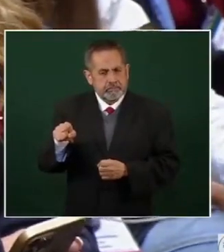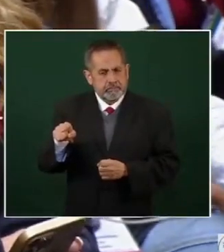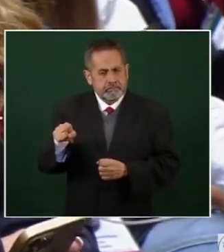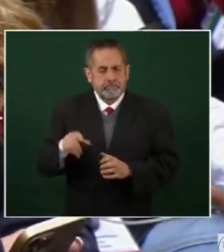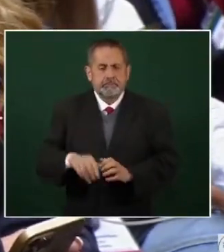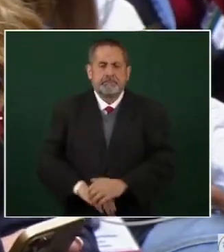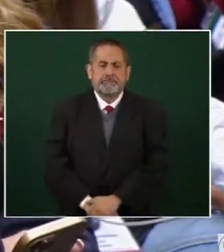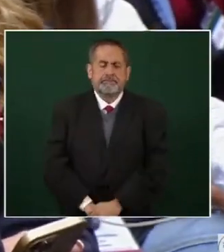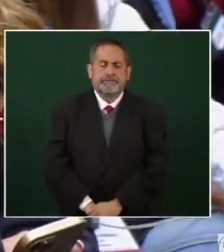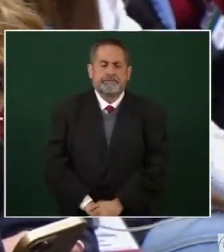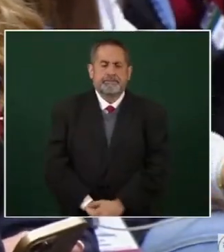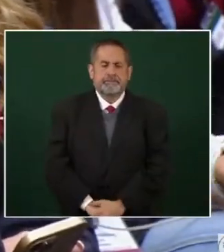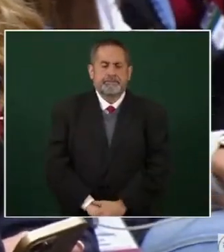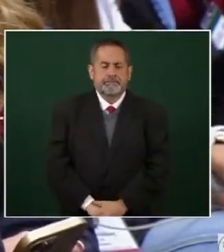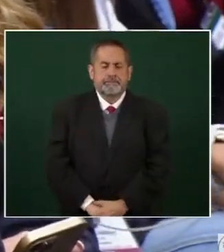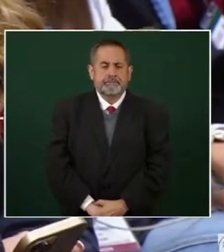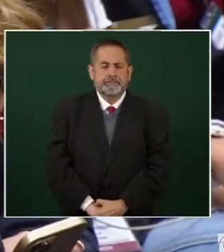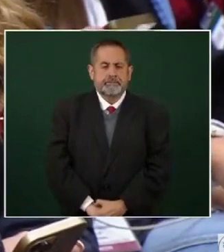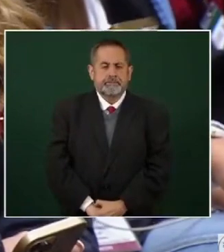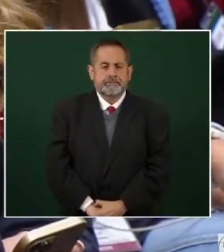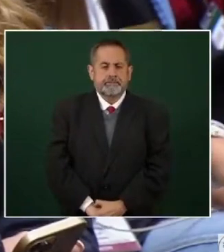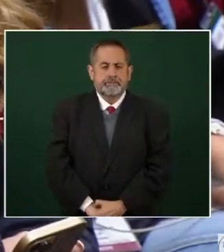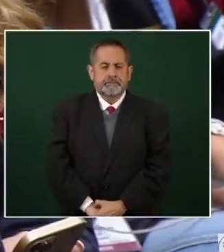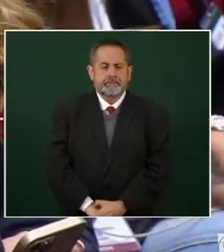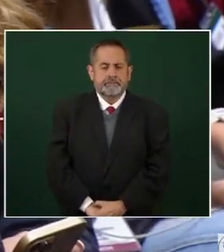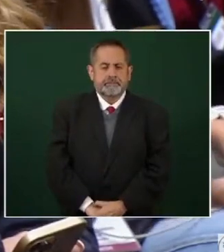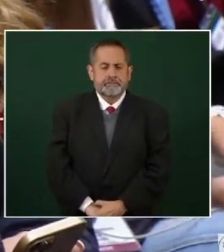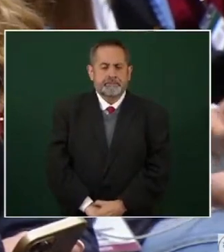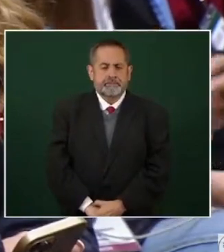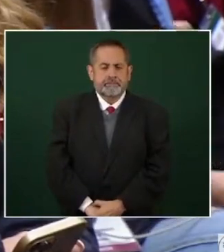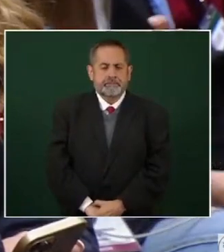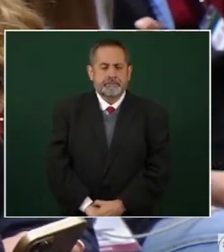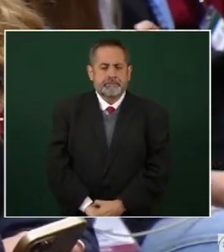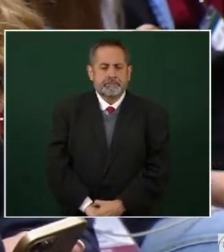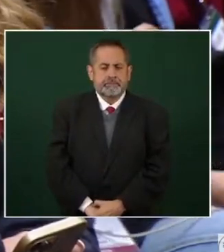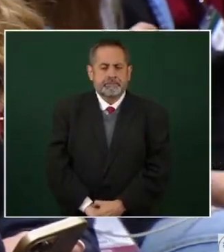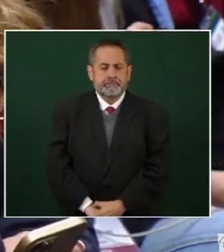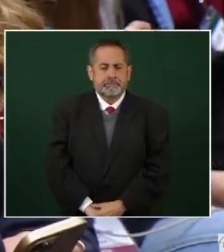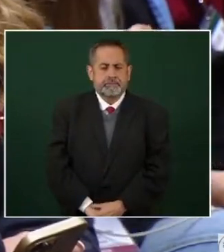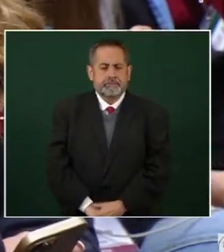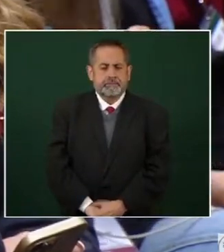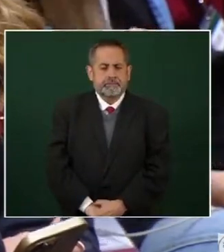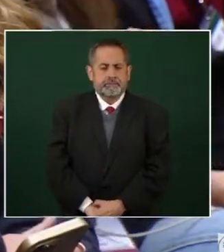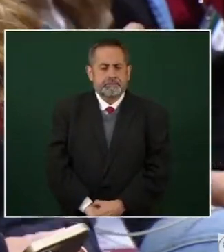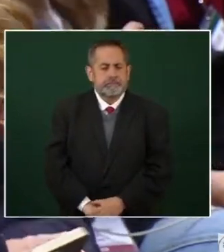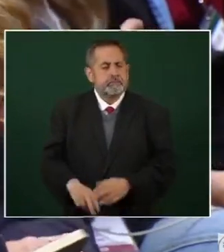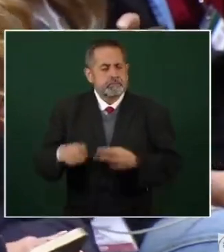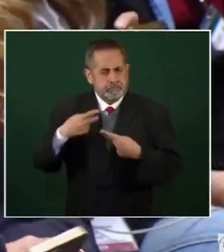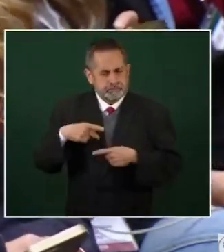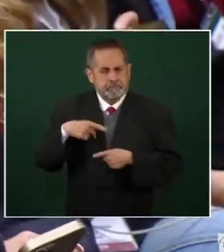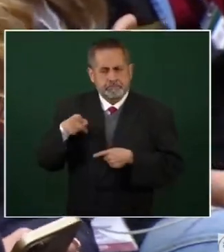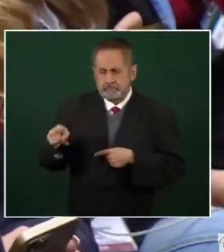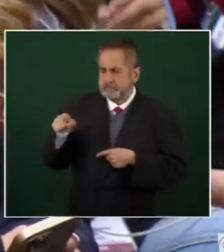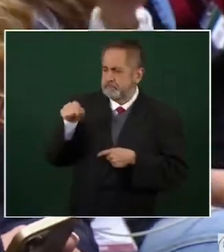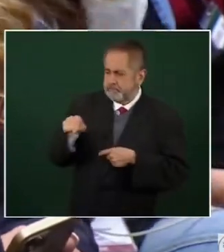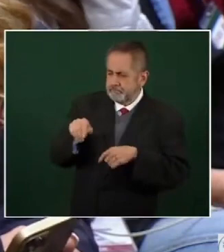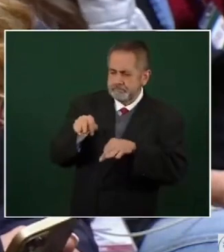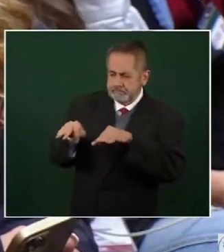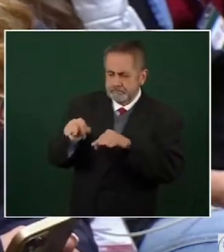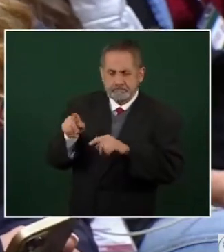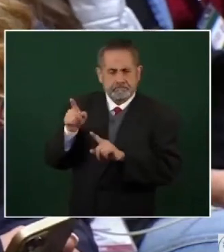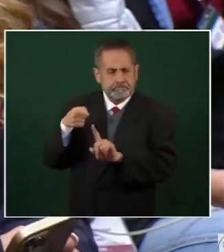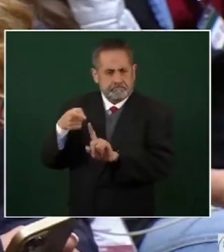le hicieron trabajos, que hizo trabajos, pero esta persona